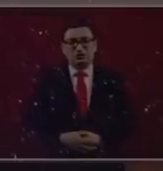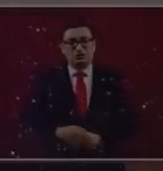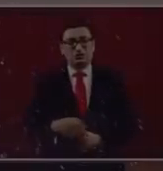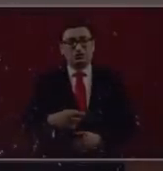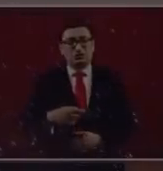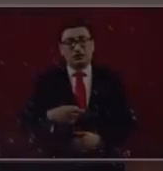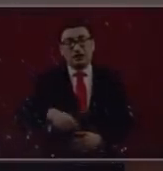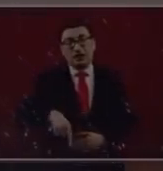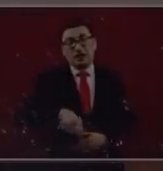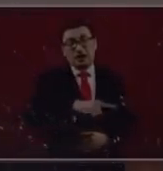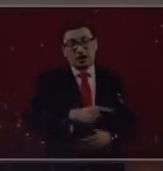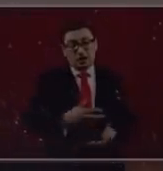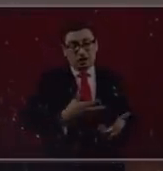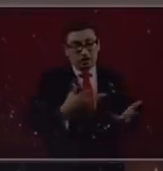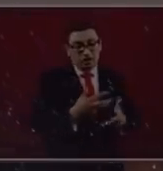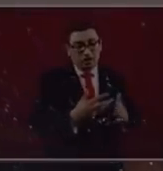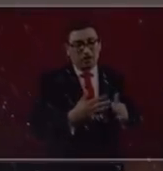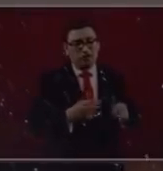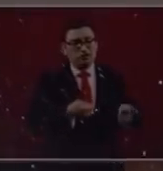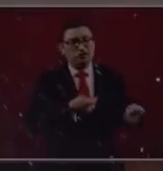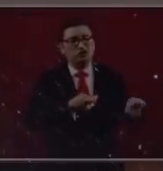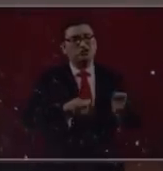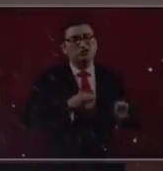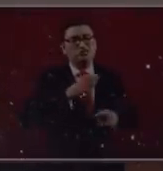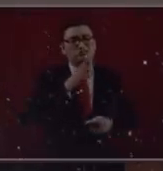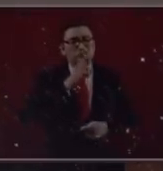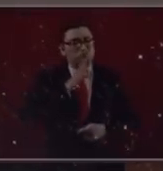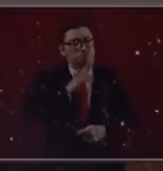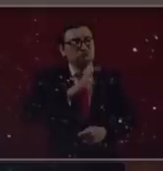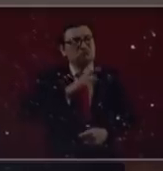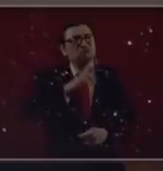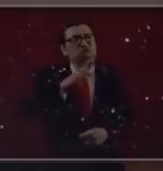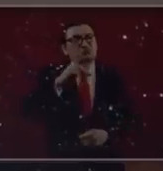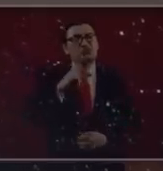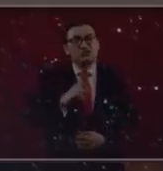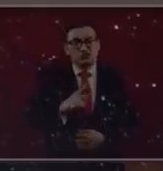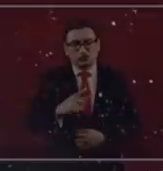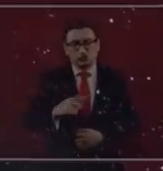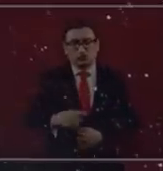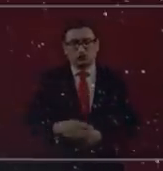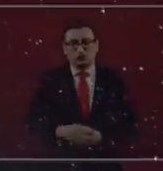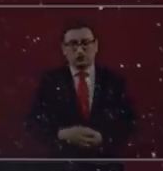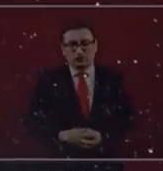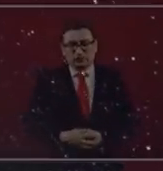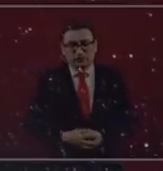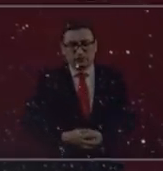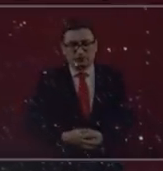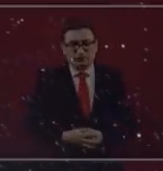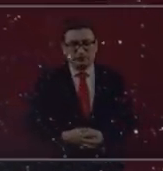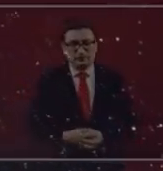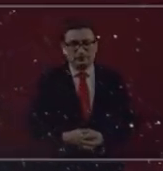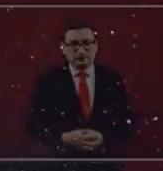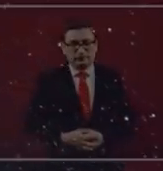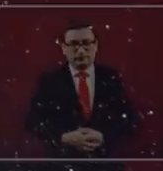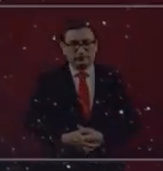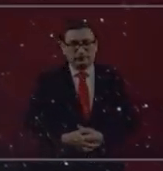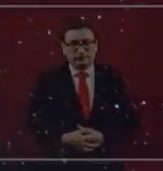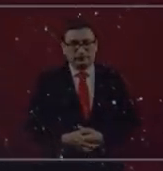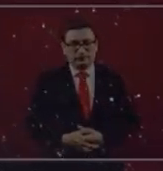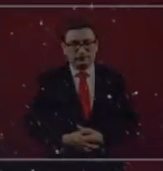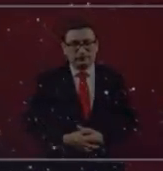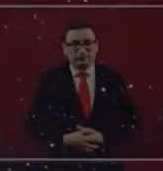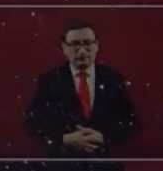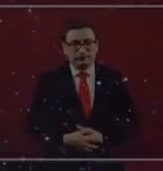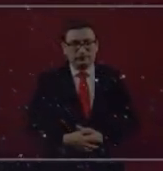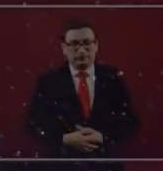te das cuenta que ya no hay honor en este país y que la manipulación de muchos es